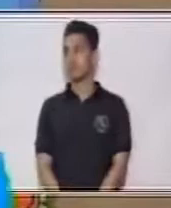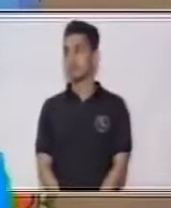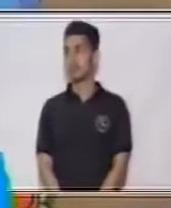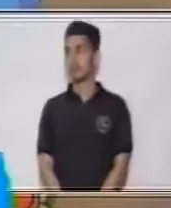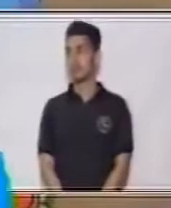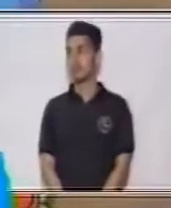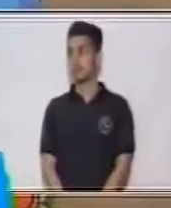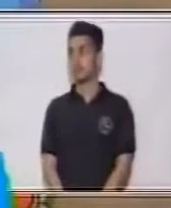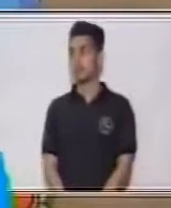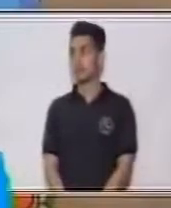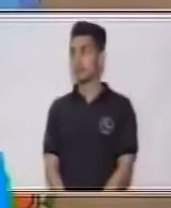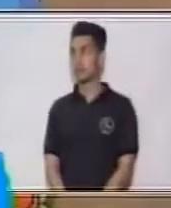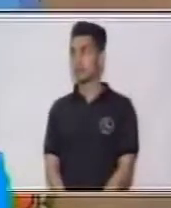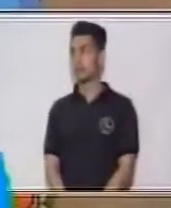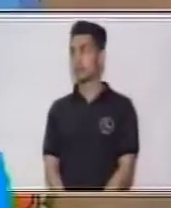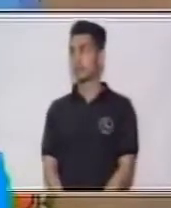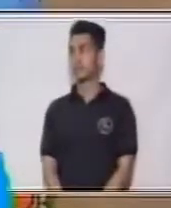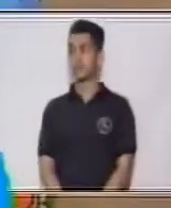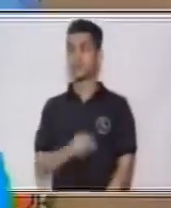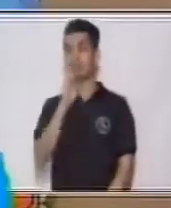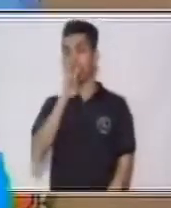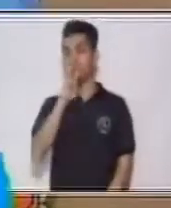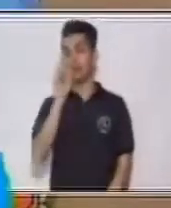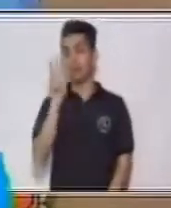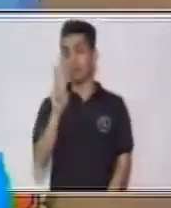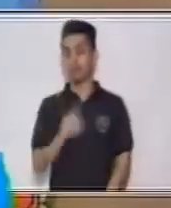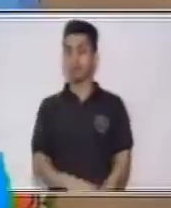34 - 232